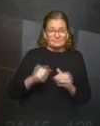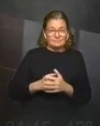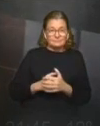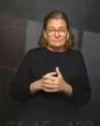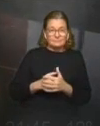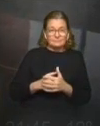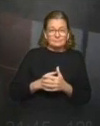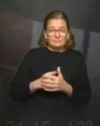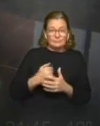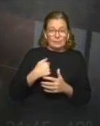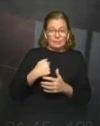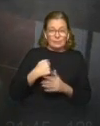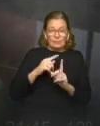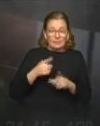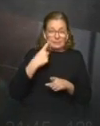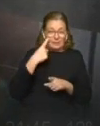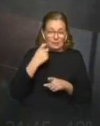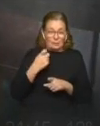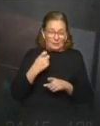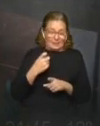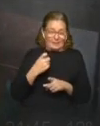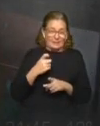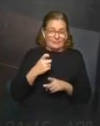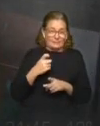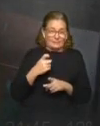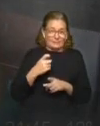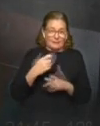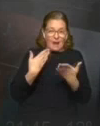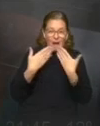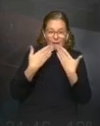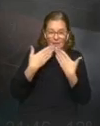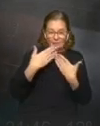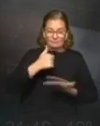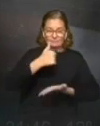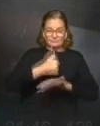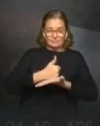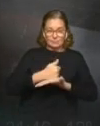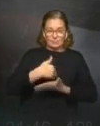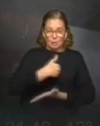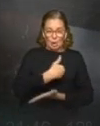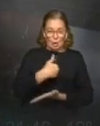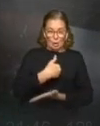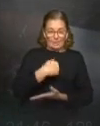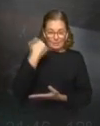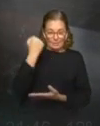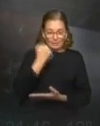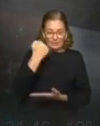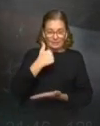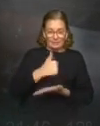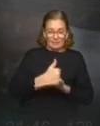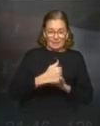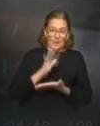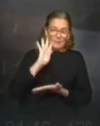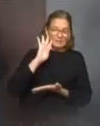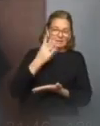Bueno, también teniendo en cuenta que, o sea, ser vocero, cuando nosotros tomamos el rol de ser voceros, de estar